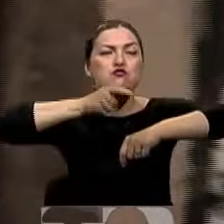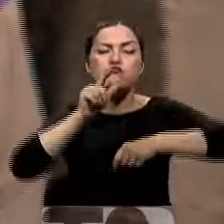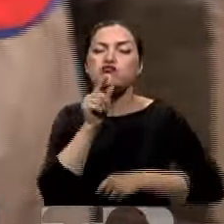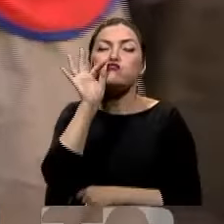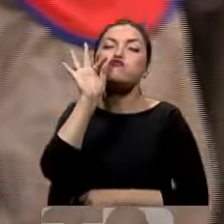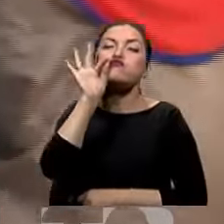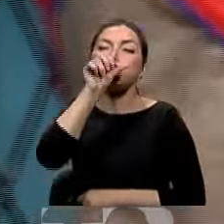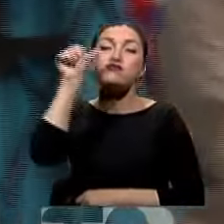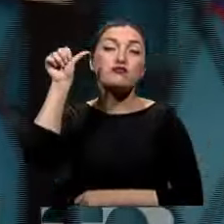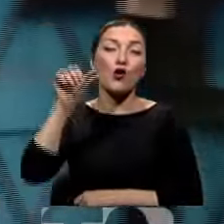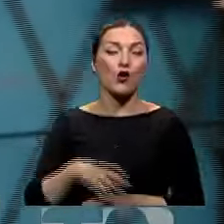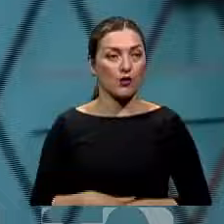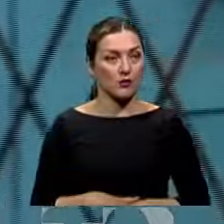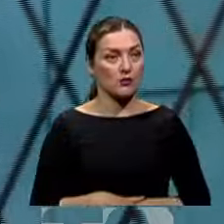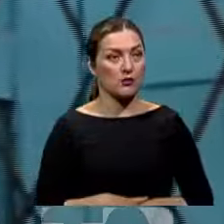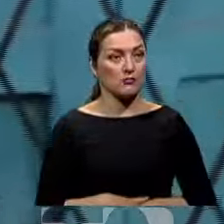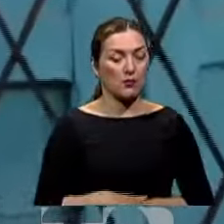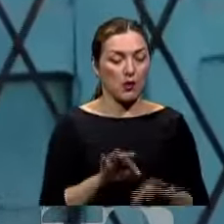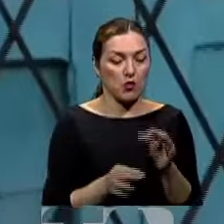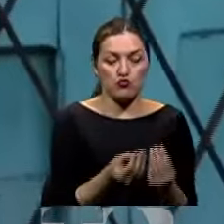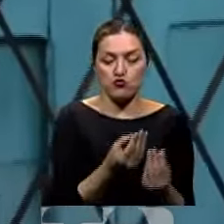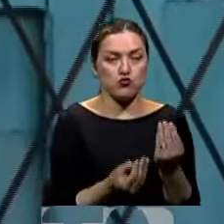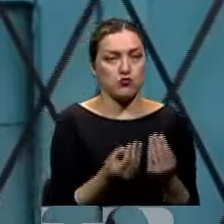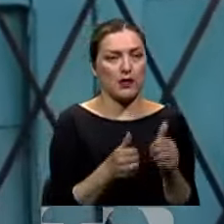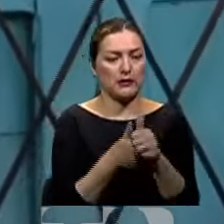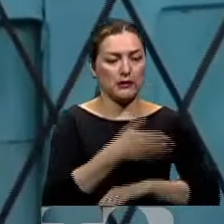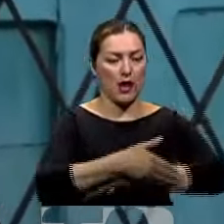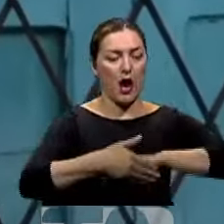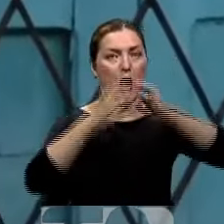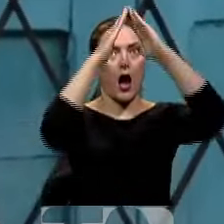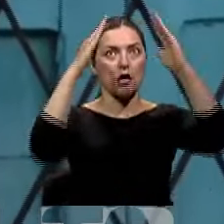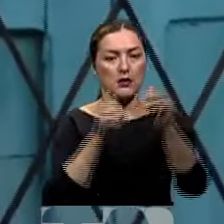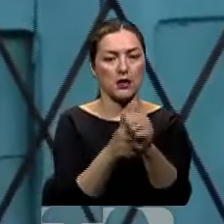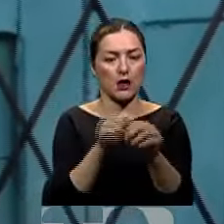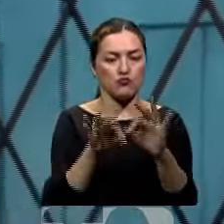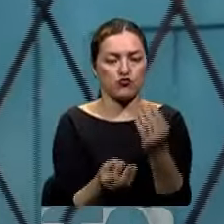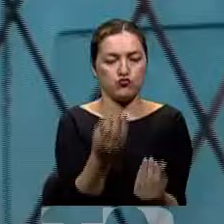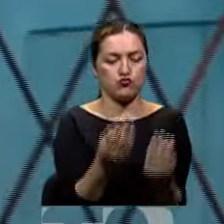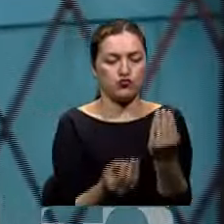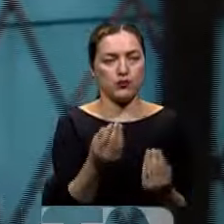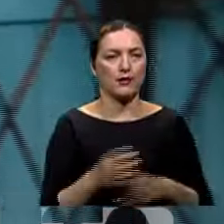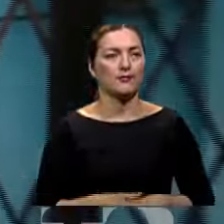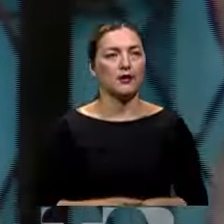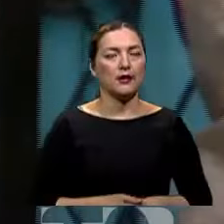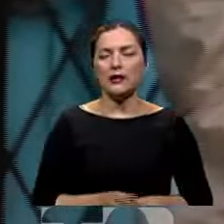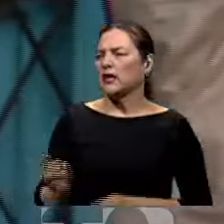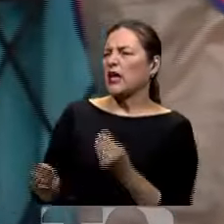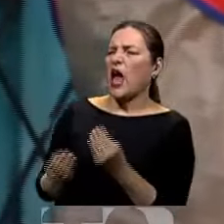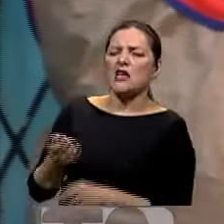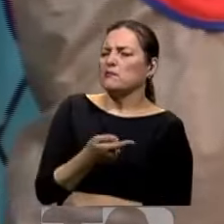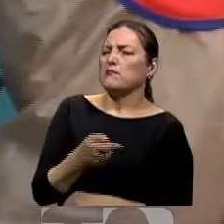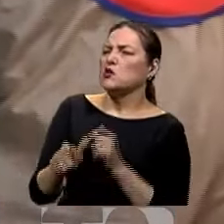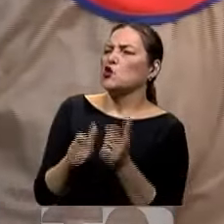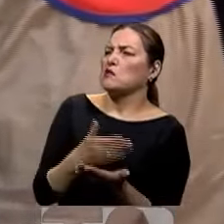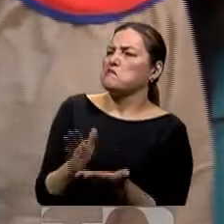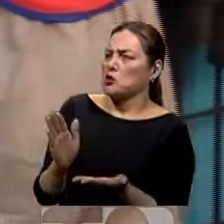estas personas, porque vemos que incluso están prendiendo fuego al borde de las mismas viviendas. Se les va a retirar del sector, se tratará